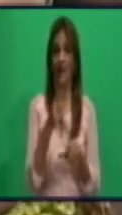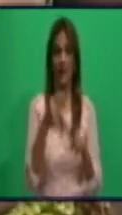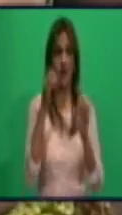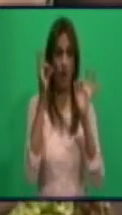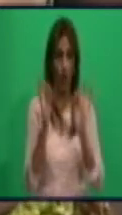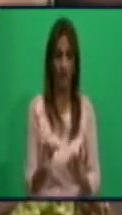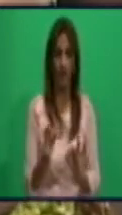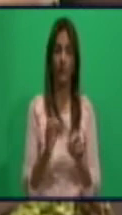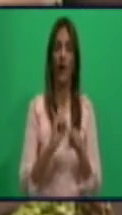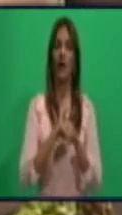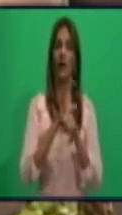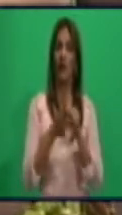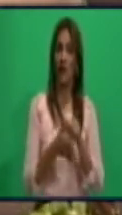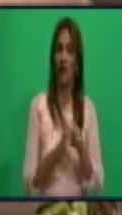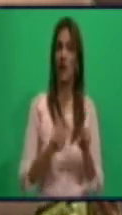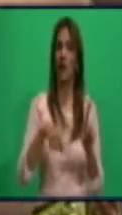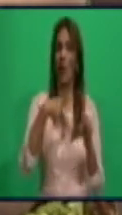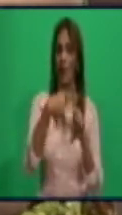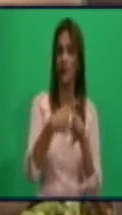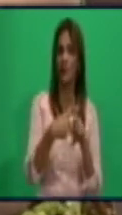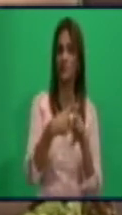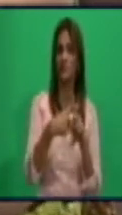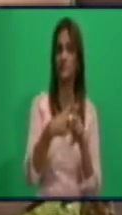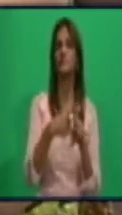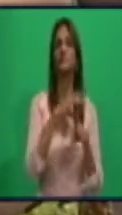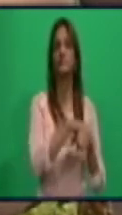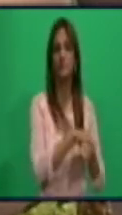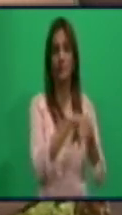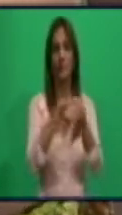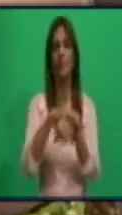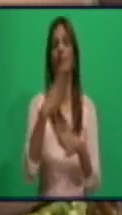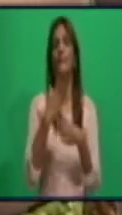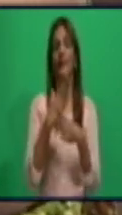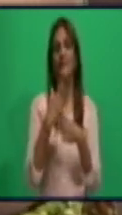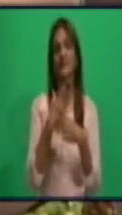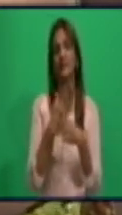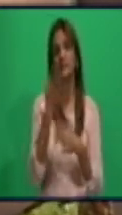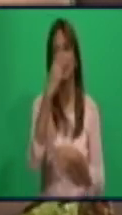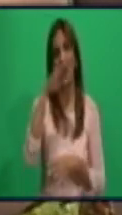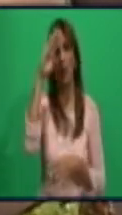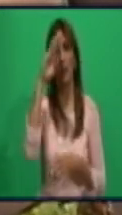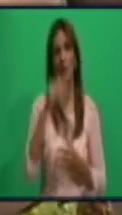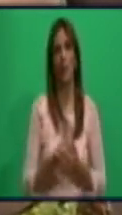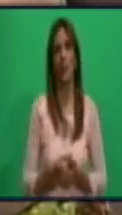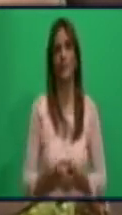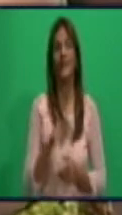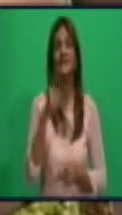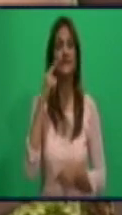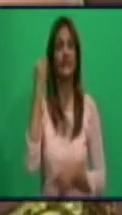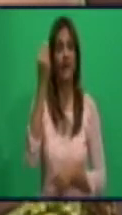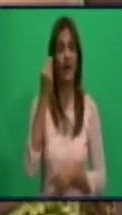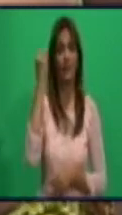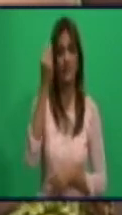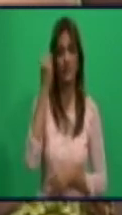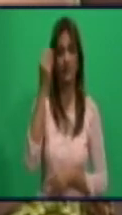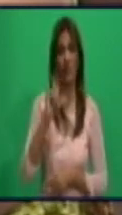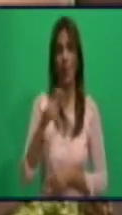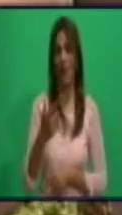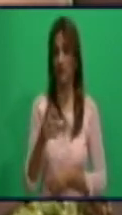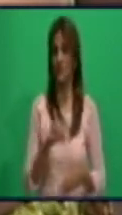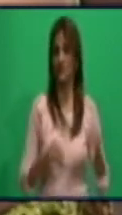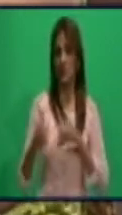está evaluando en la medida en que ya se incrementa el número de casos y se complejiza más la situación en la provincia, ya se